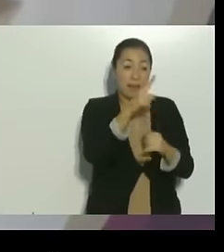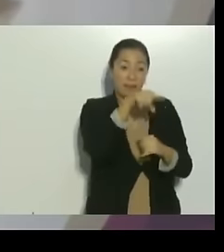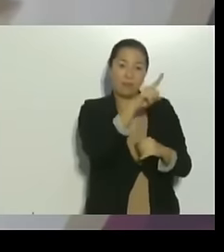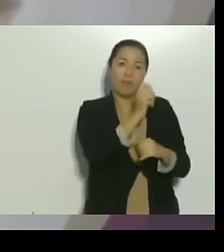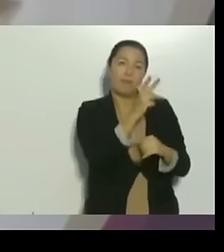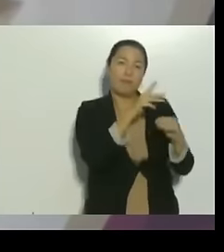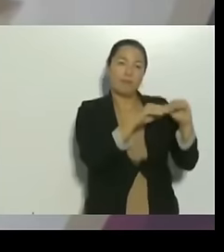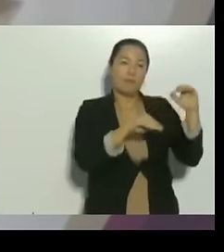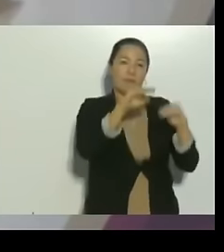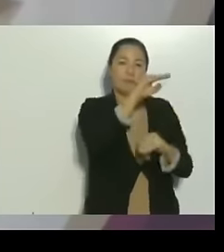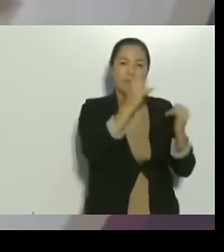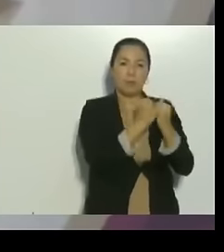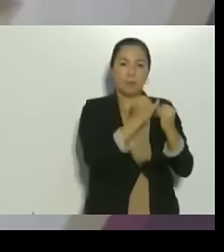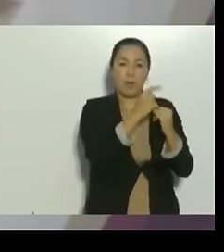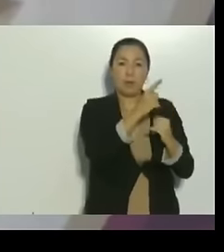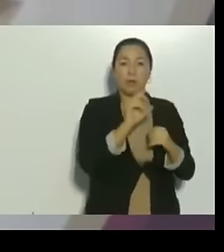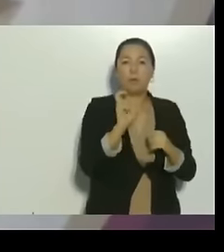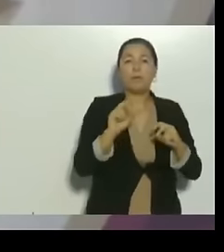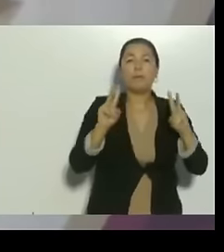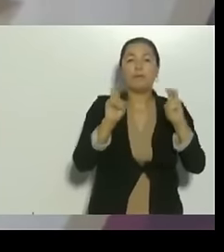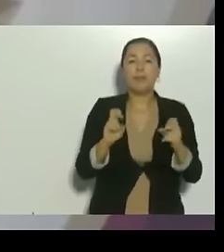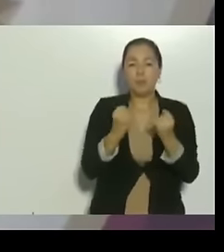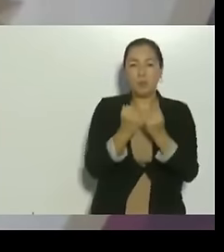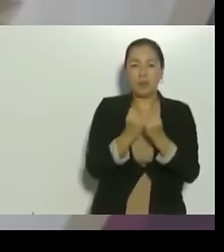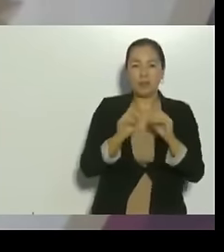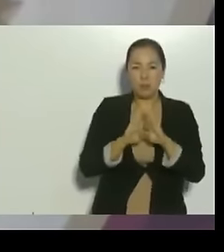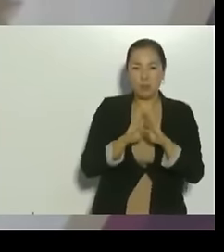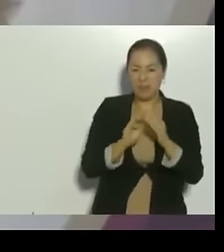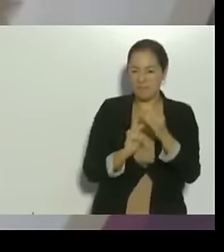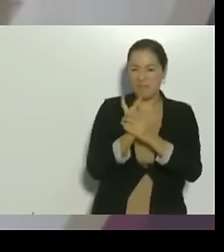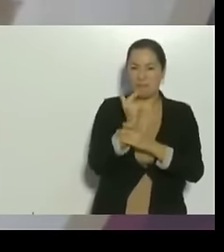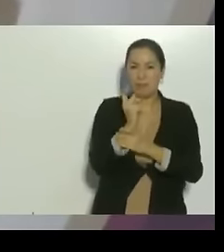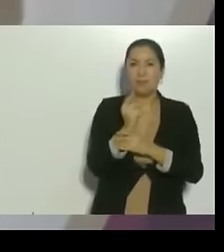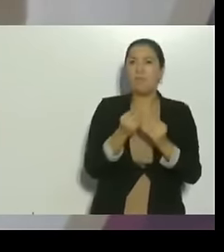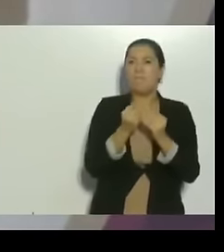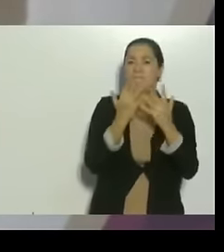milpa se da bien alcanza hasta para el